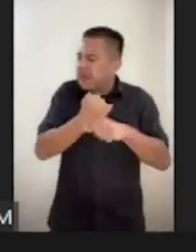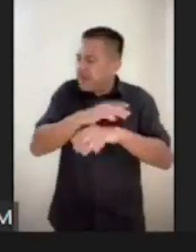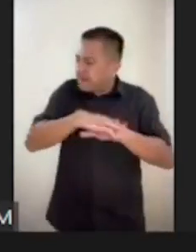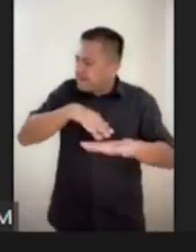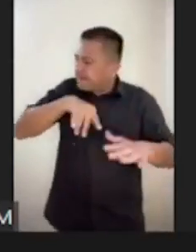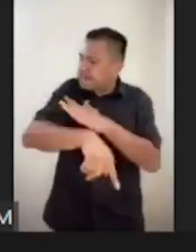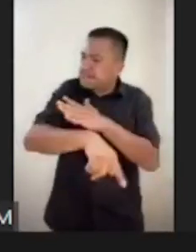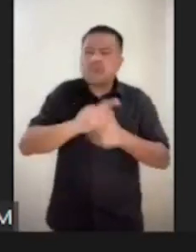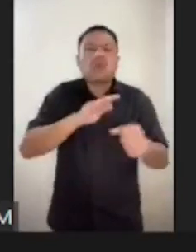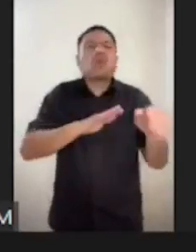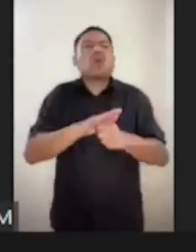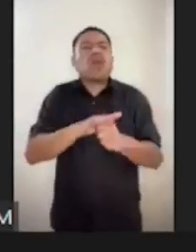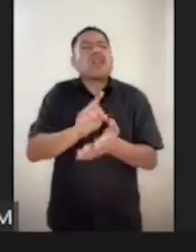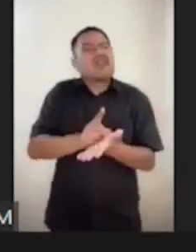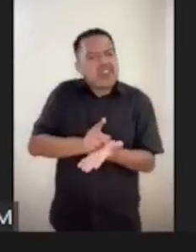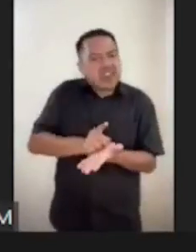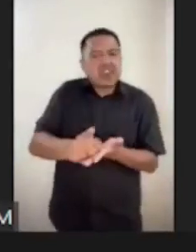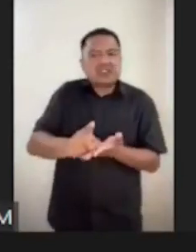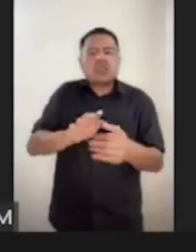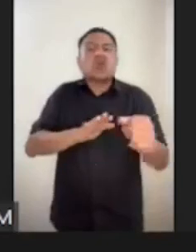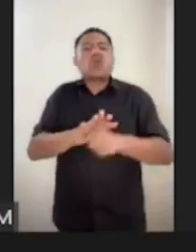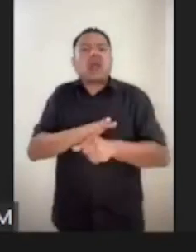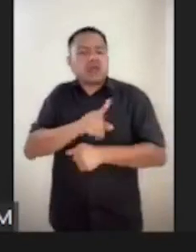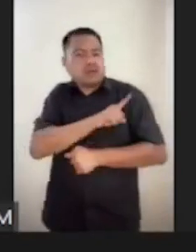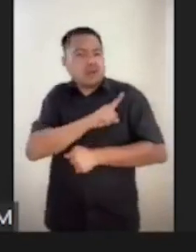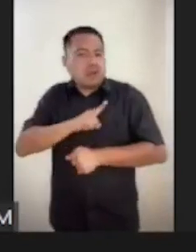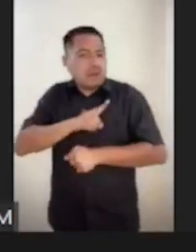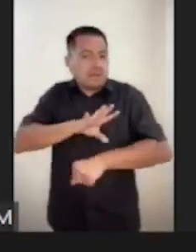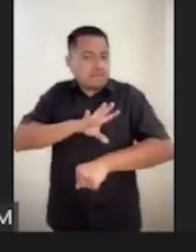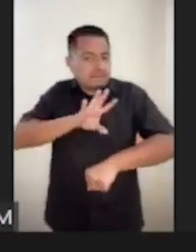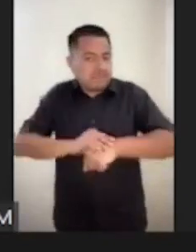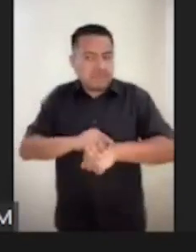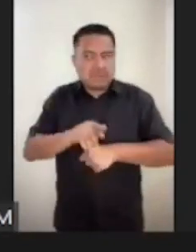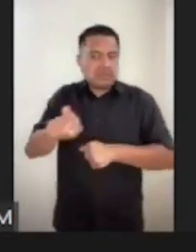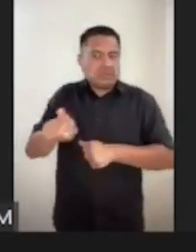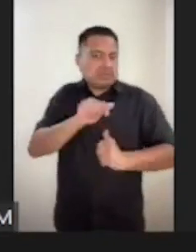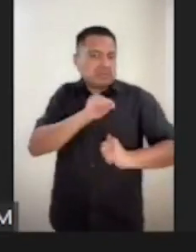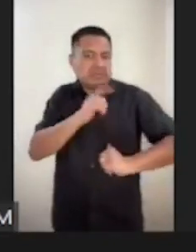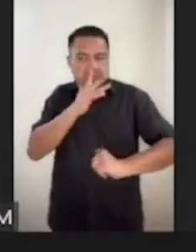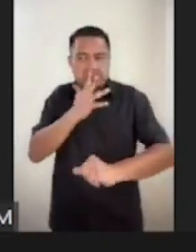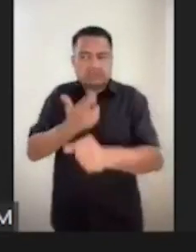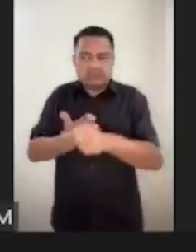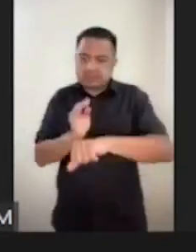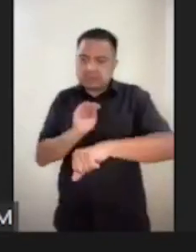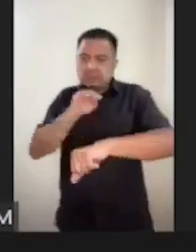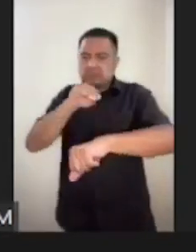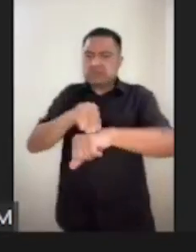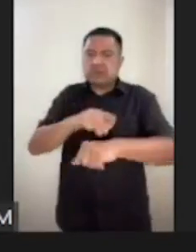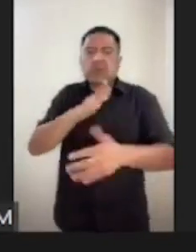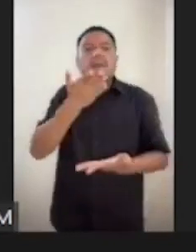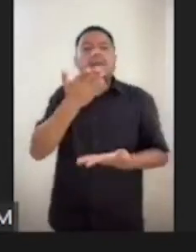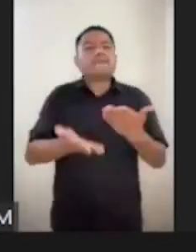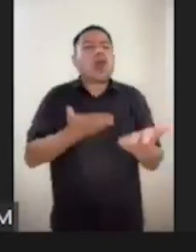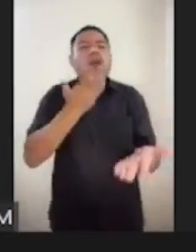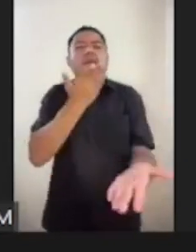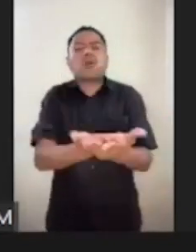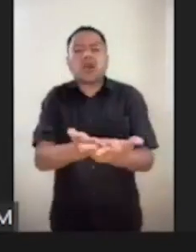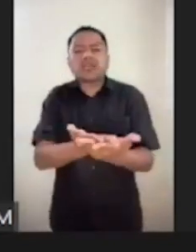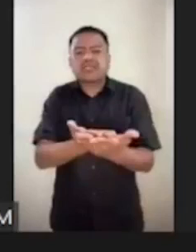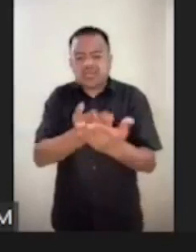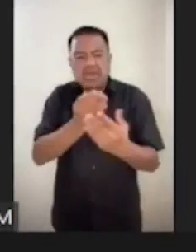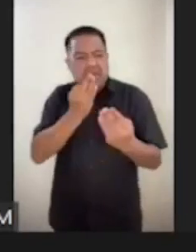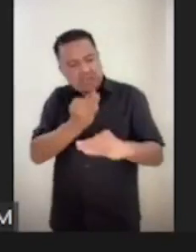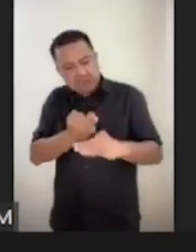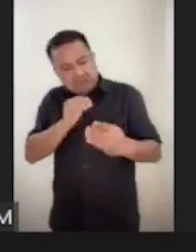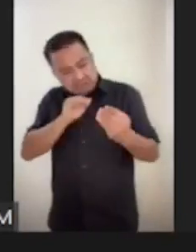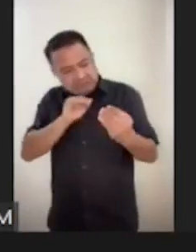hecho y de derecho, lo que le permitió a la ponente construir una propuesta que se discute en